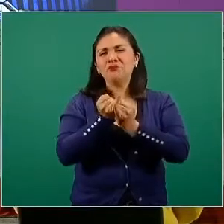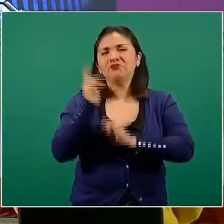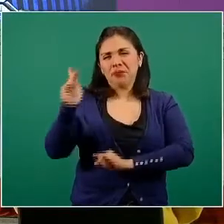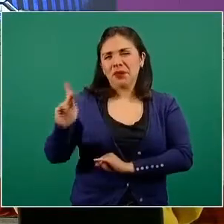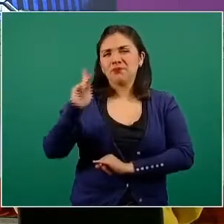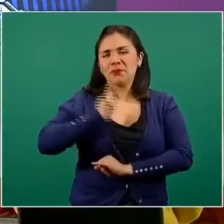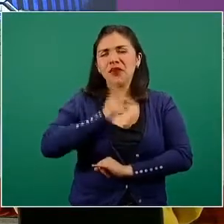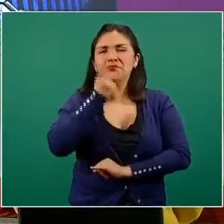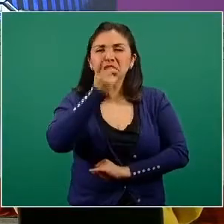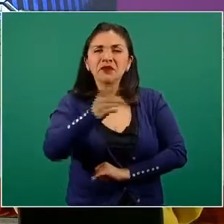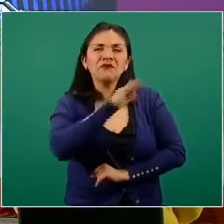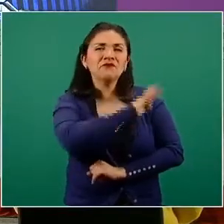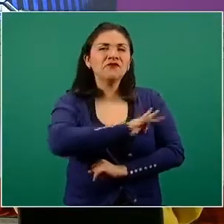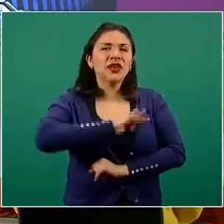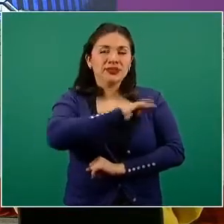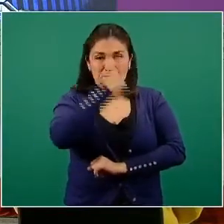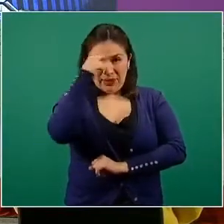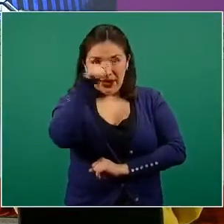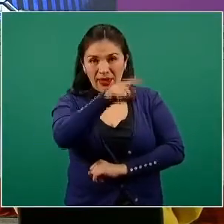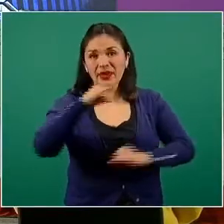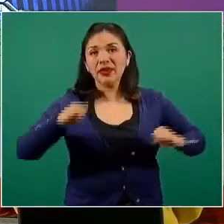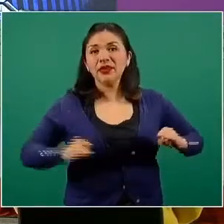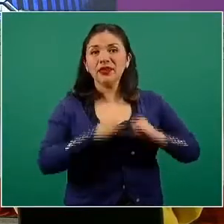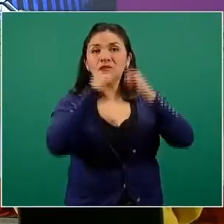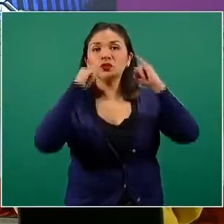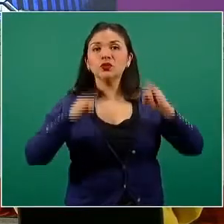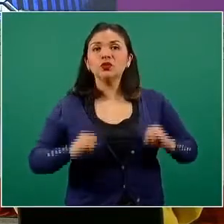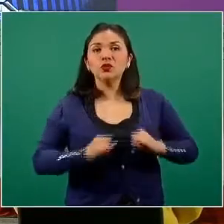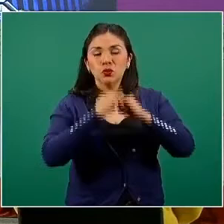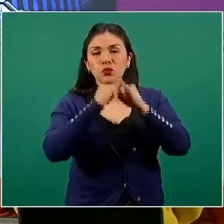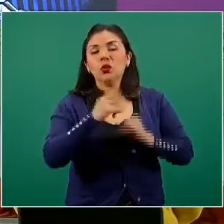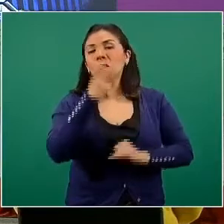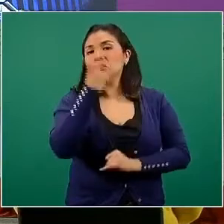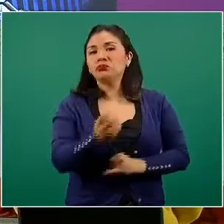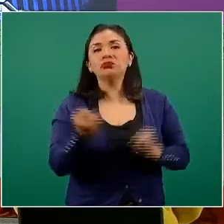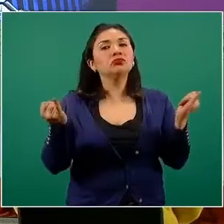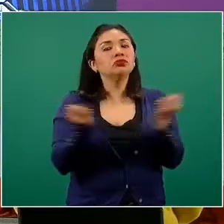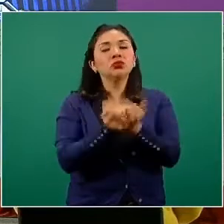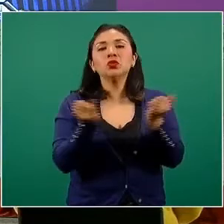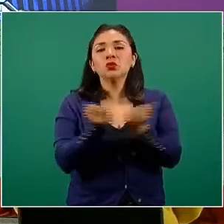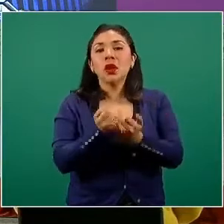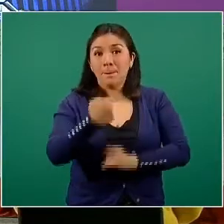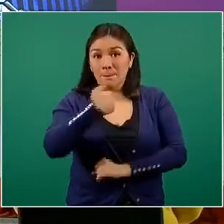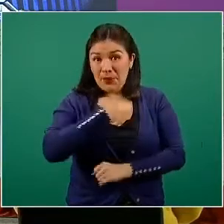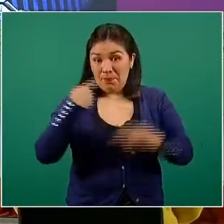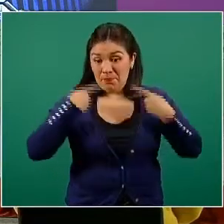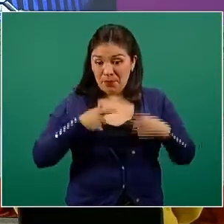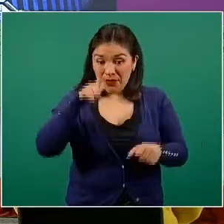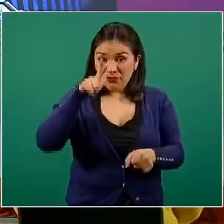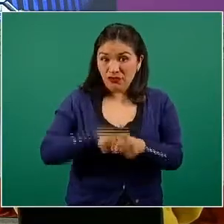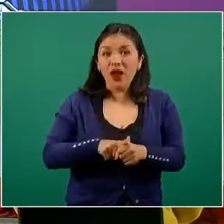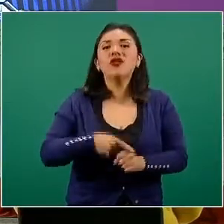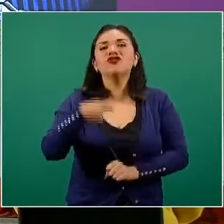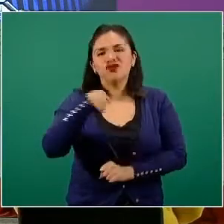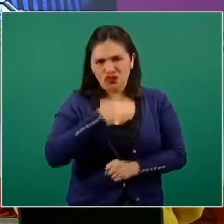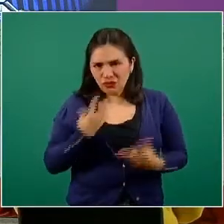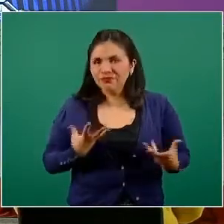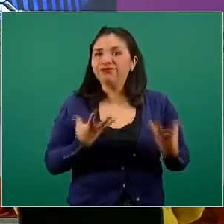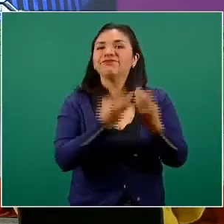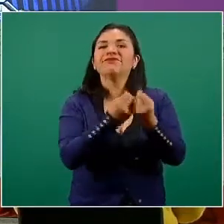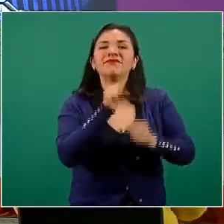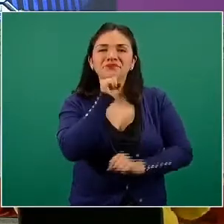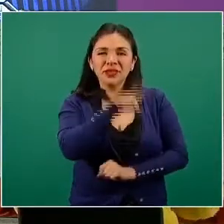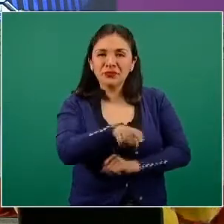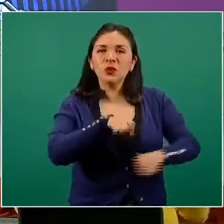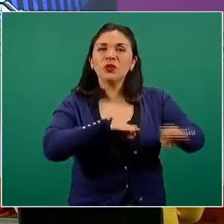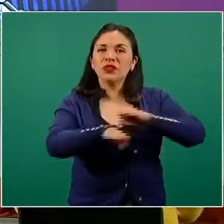Pues felicitaciones al instituto. Es también, personalmente también soy parte de ese instituto y